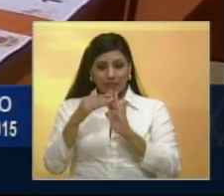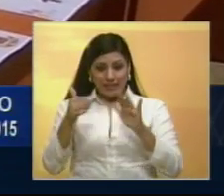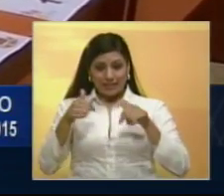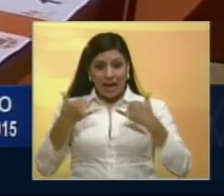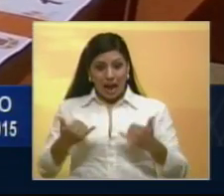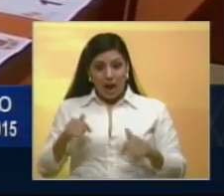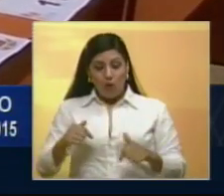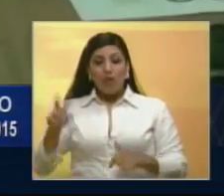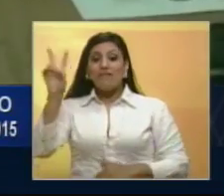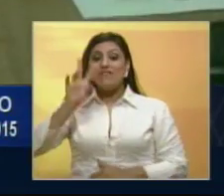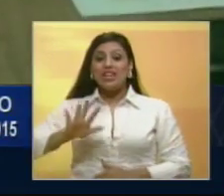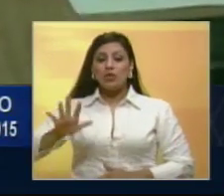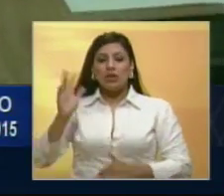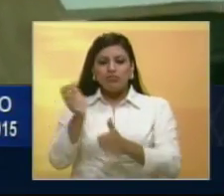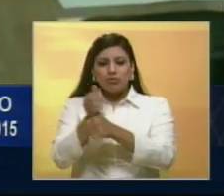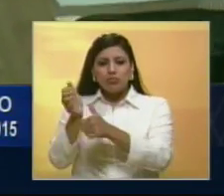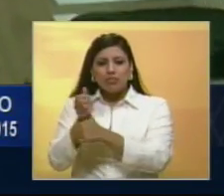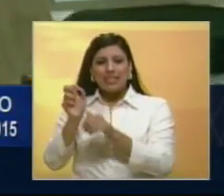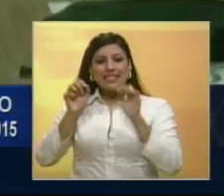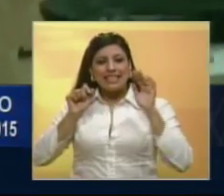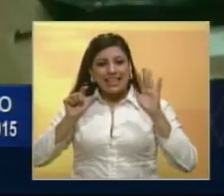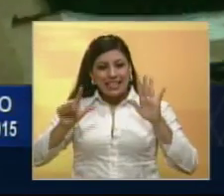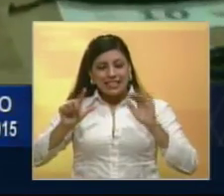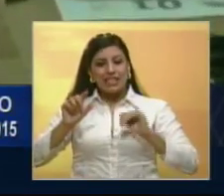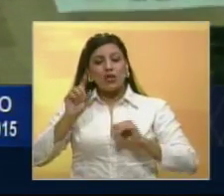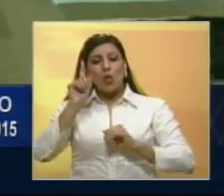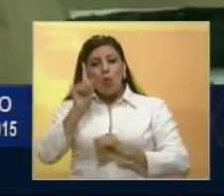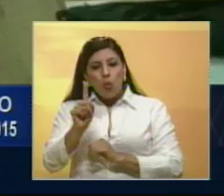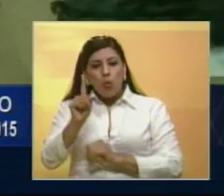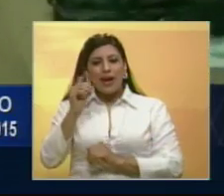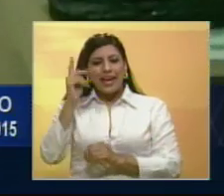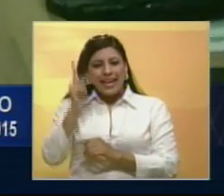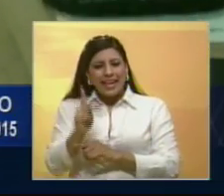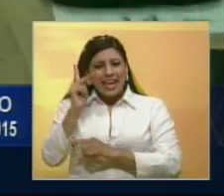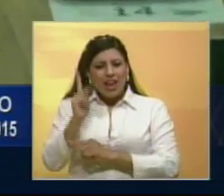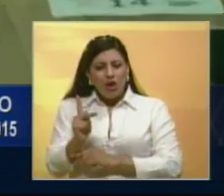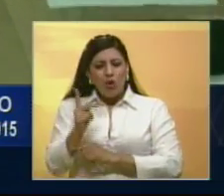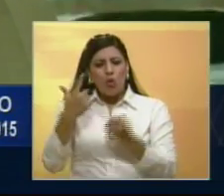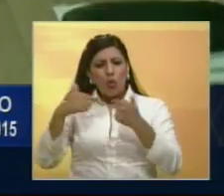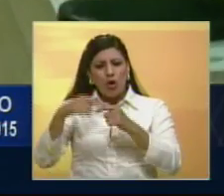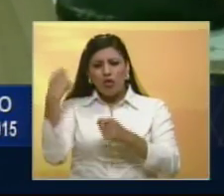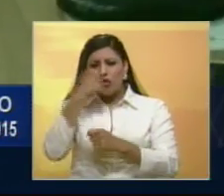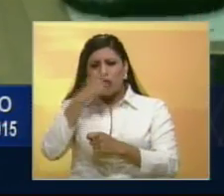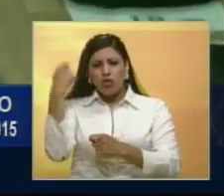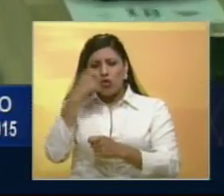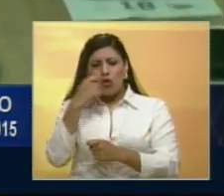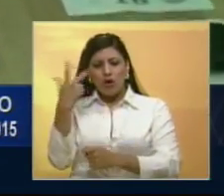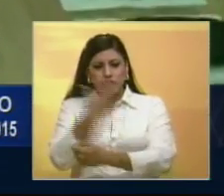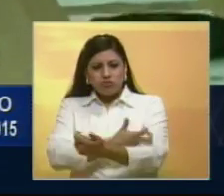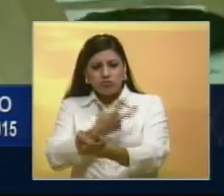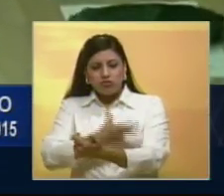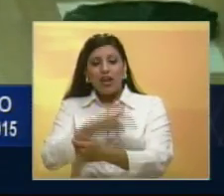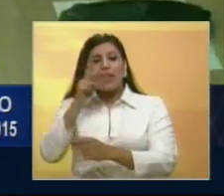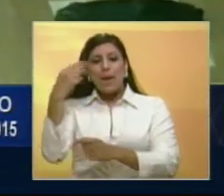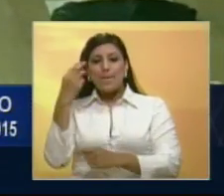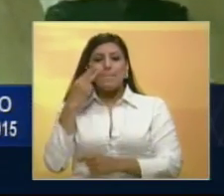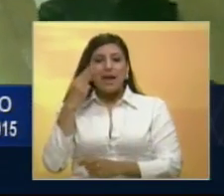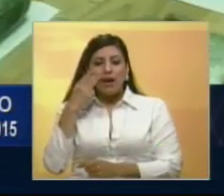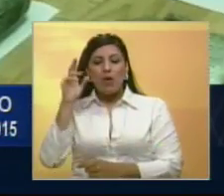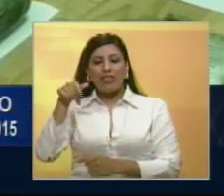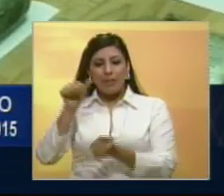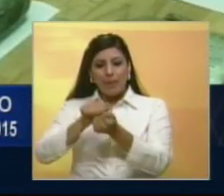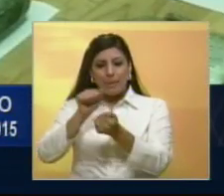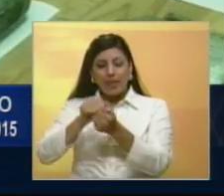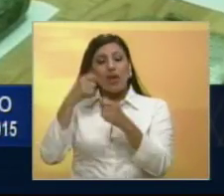2016 en Venezuela han sido incautados 701 kilos de sustancias estupefacientes y psicotrópicas, entre marihuana y